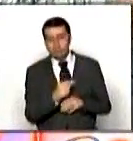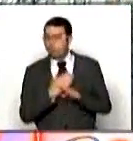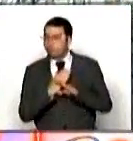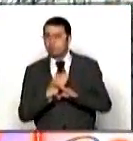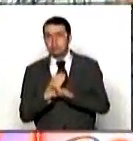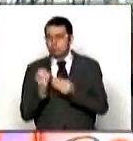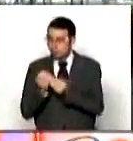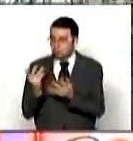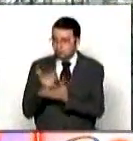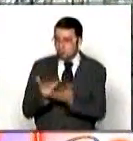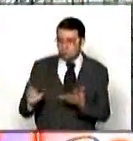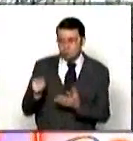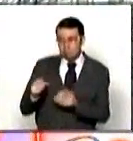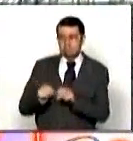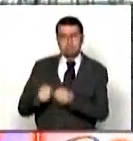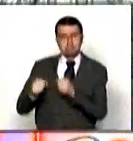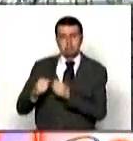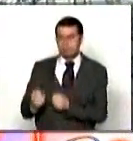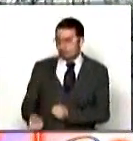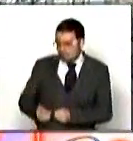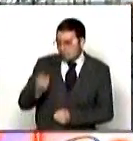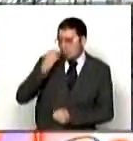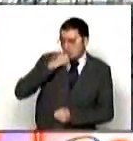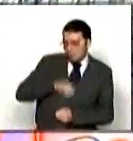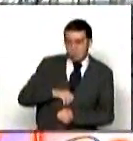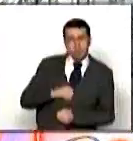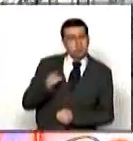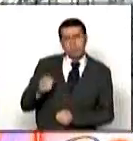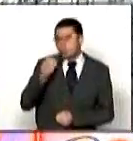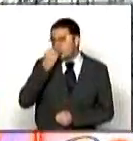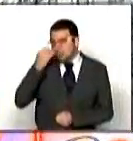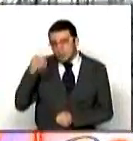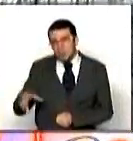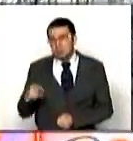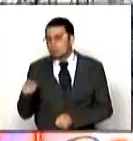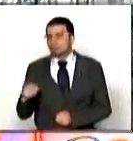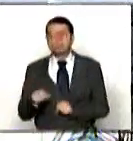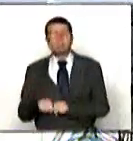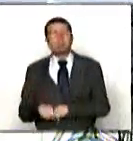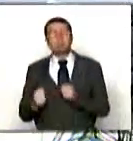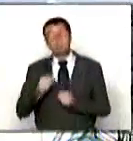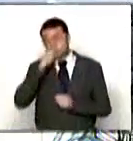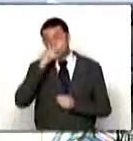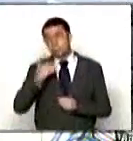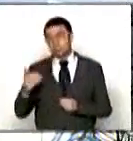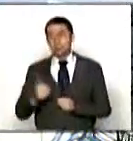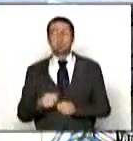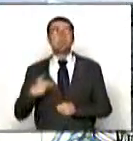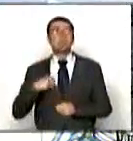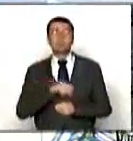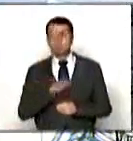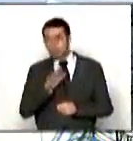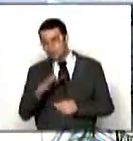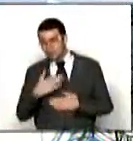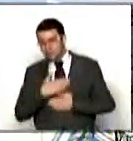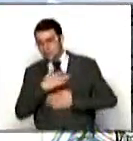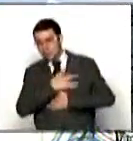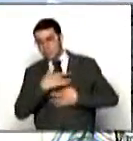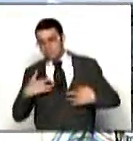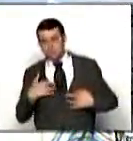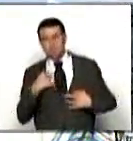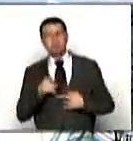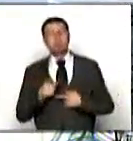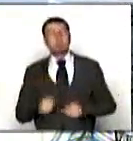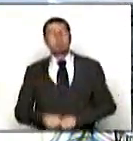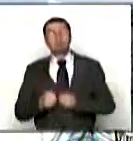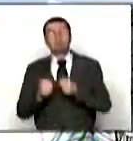expresión, pero la realidad, porquería que estamos suministrándole a los niños? Y nos estamos tirando su salud y nos estamos tirando su